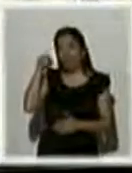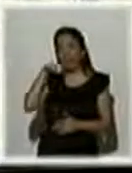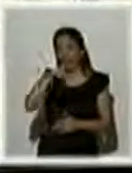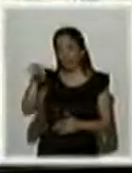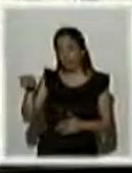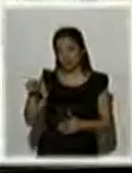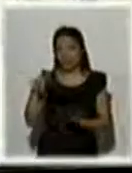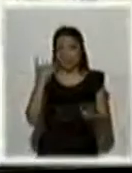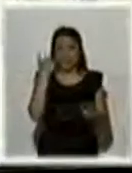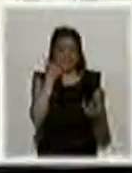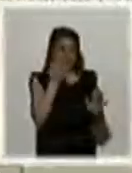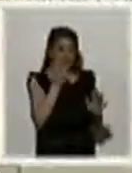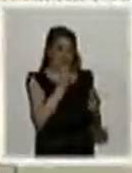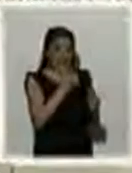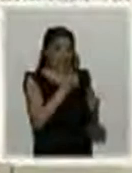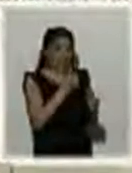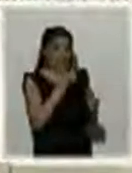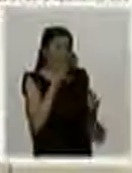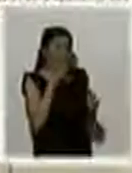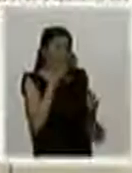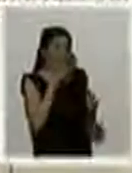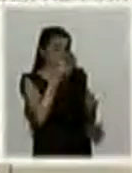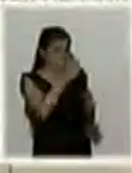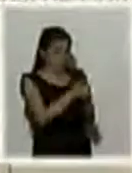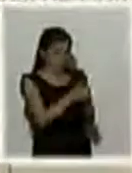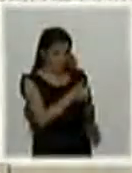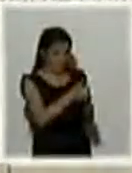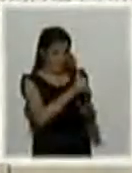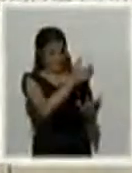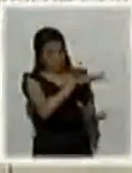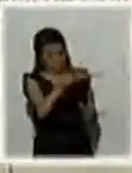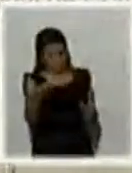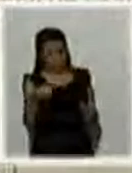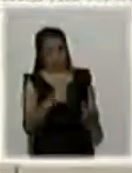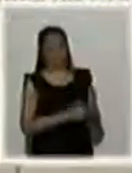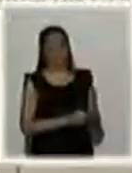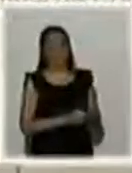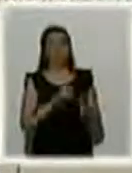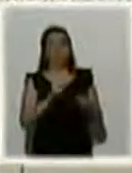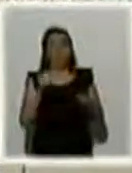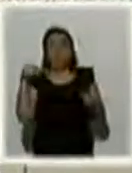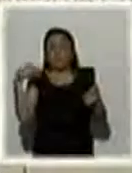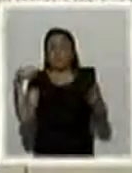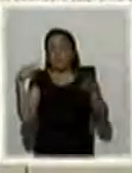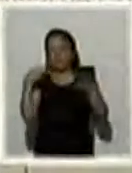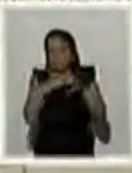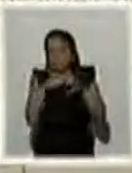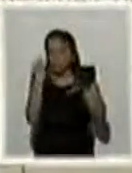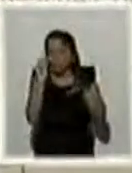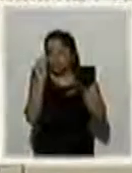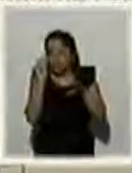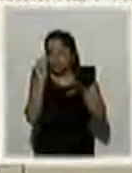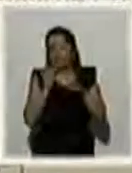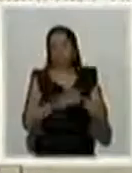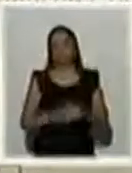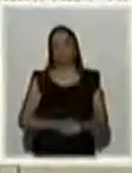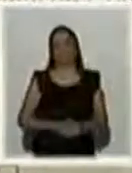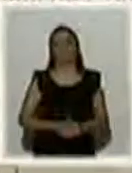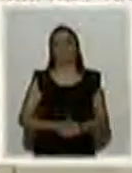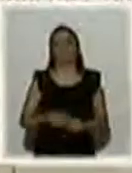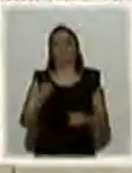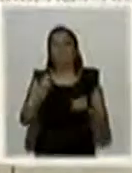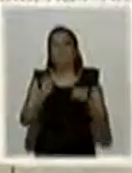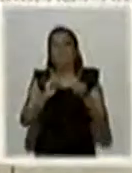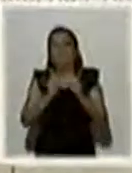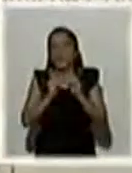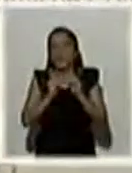expuesto 6, su tema libre, nos quedan 3, tendrán su tiempo, por supuesto. Vamos a pedir un pequeño corte, un pequeño inconveniente técnico que vamos a